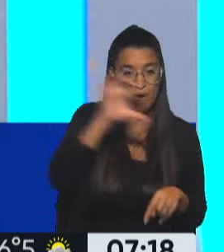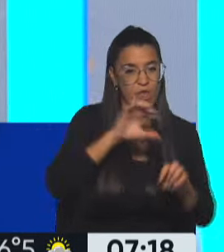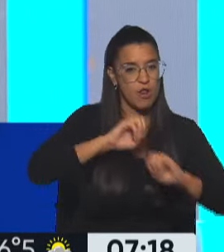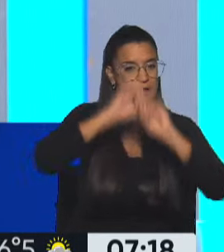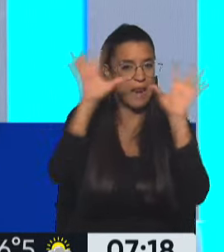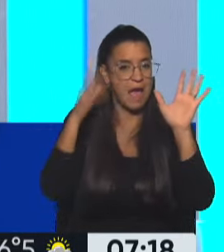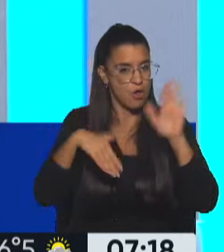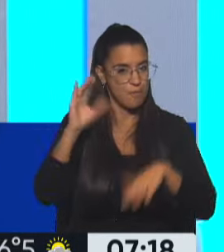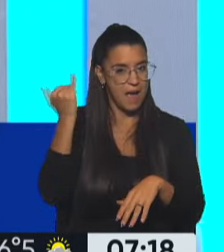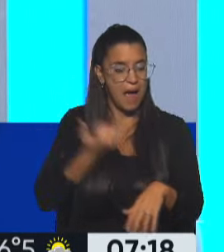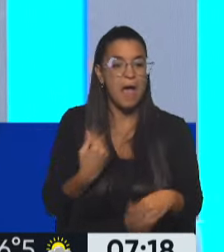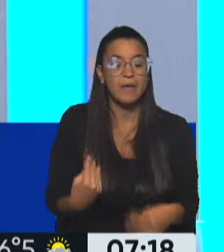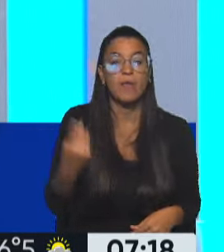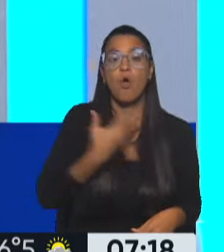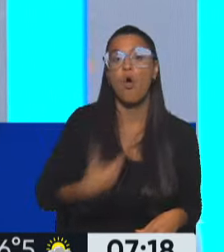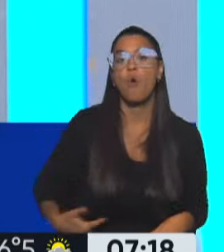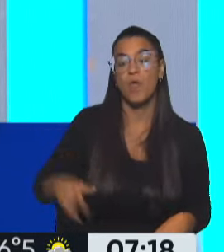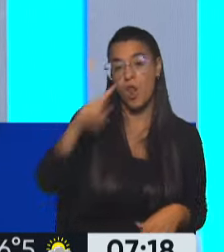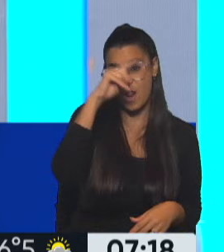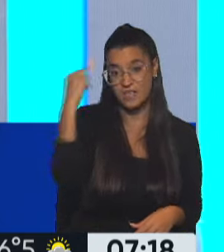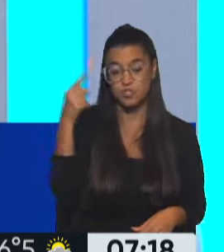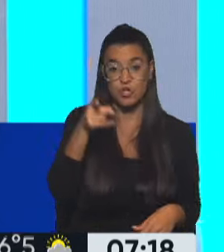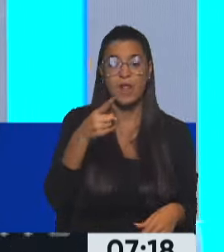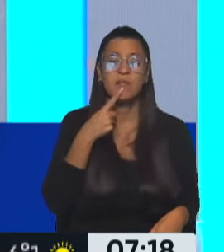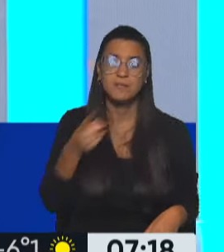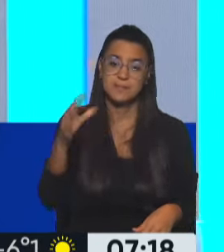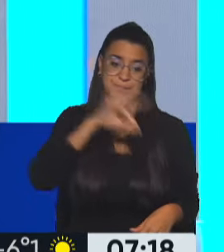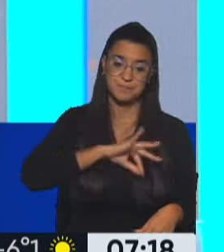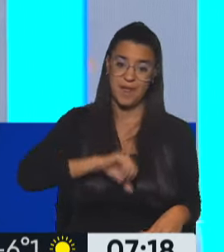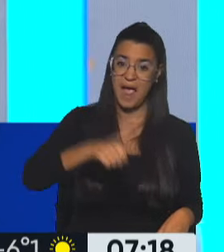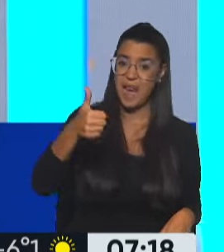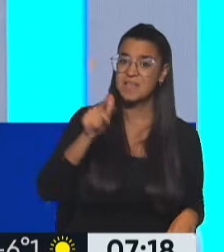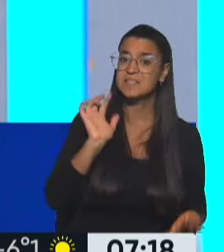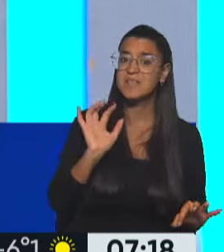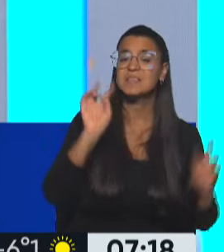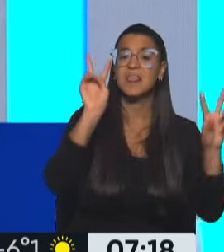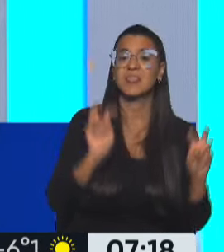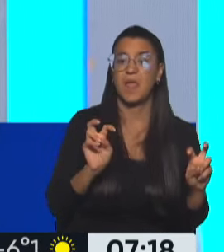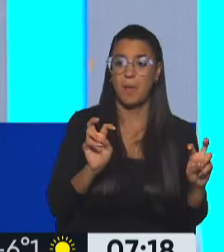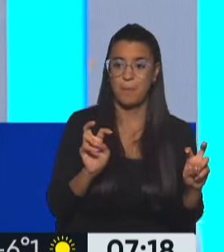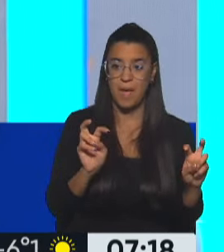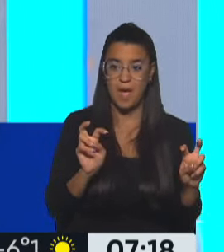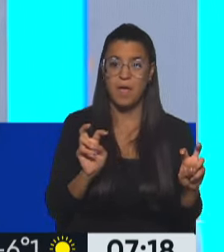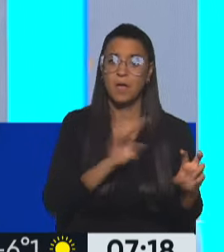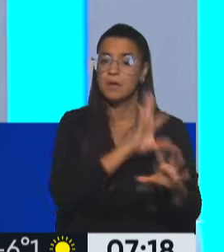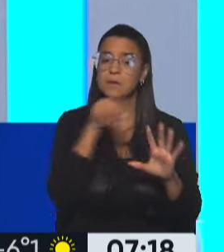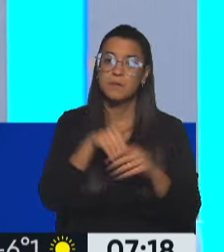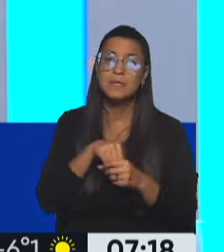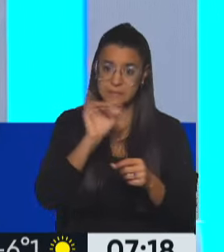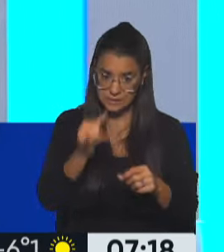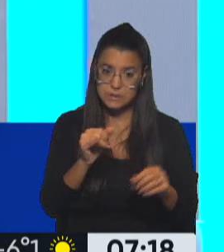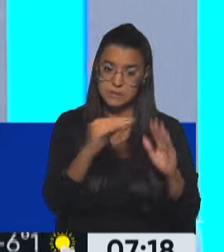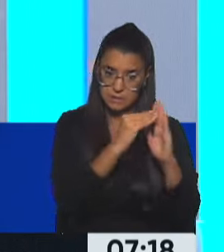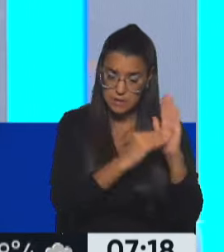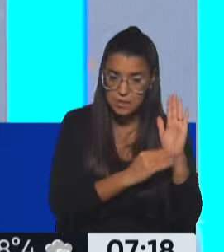más claro que el gobierno nacional está señalando que ganancias es un tema que va a entrar en la discusión